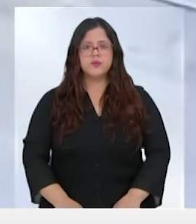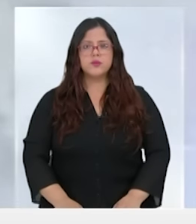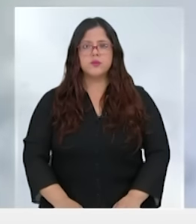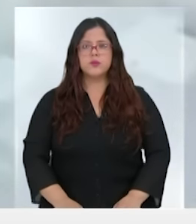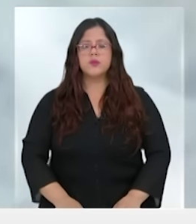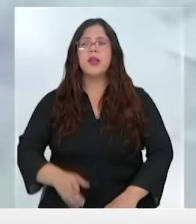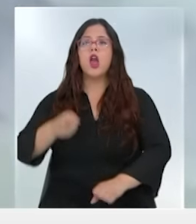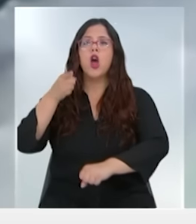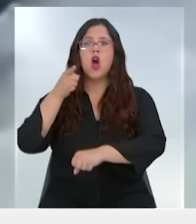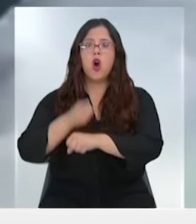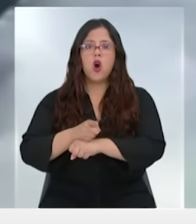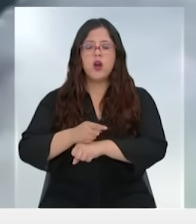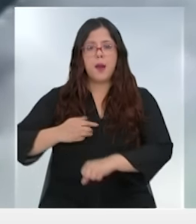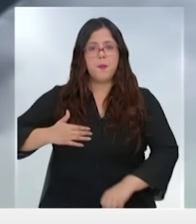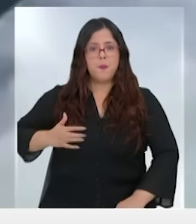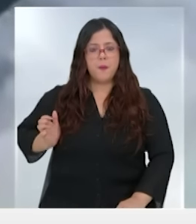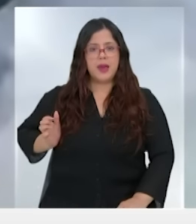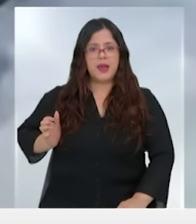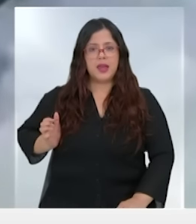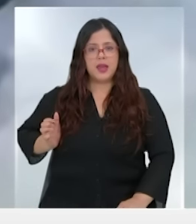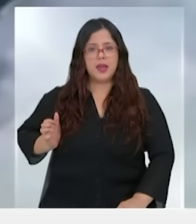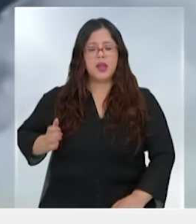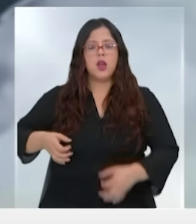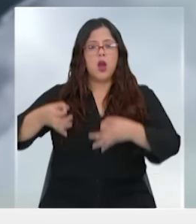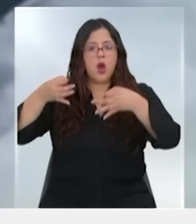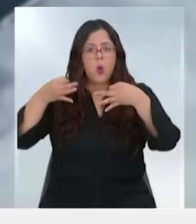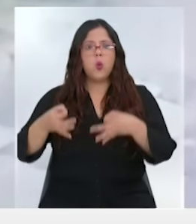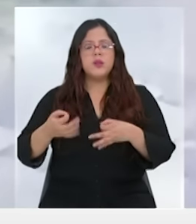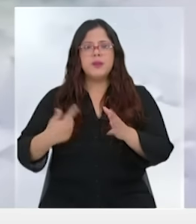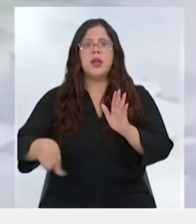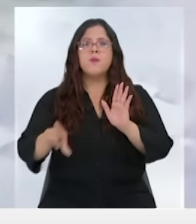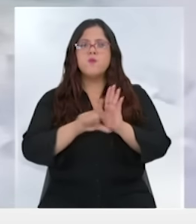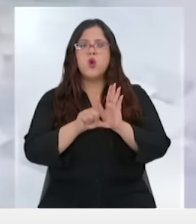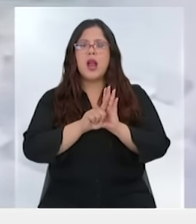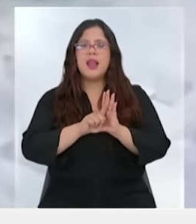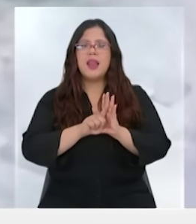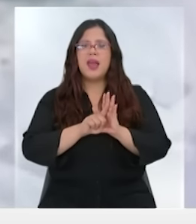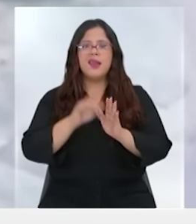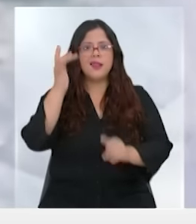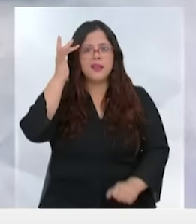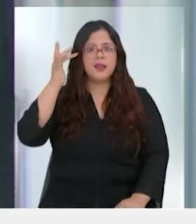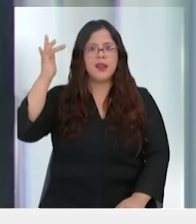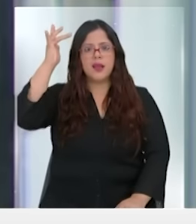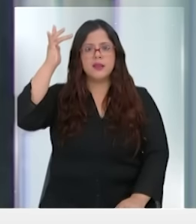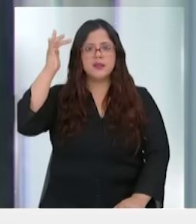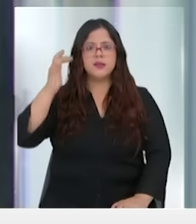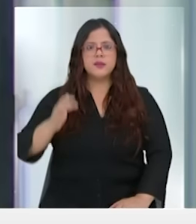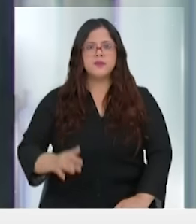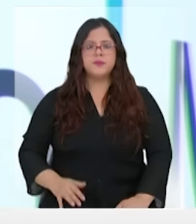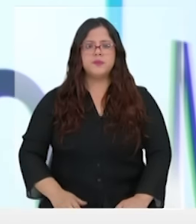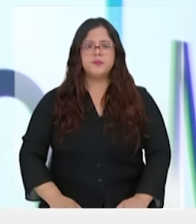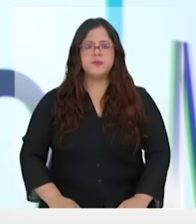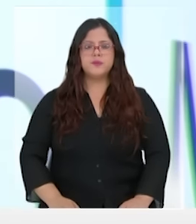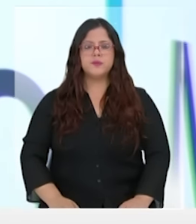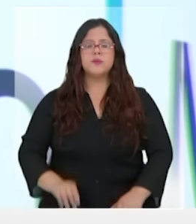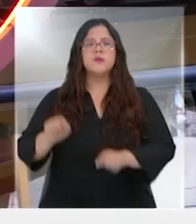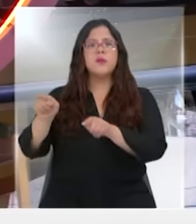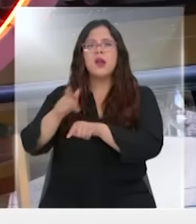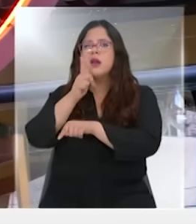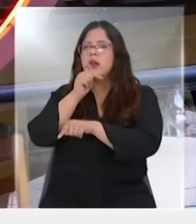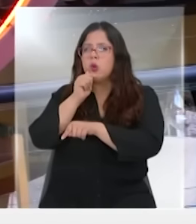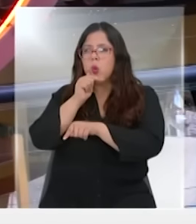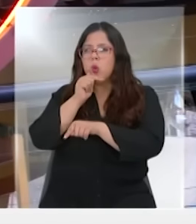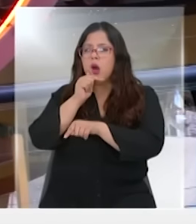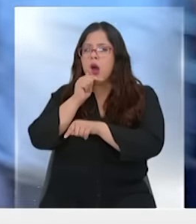Entregó órdenes a la PDI, amparadas bajo la ley de inteligencia. Pero se sospecha que lo